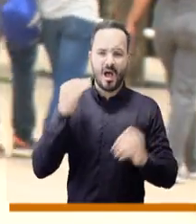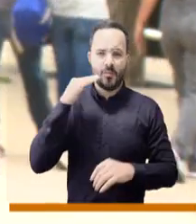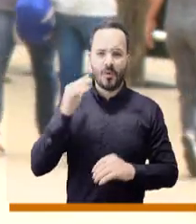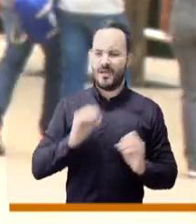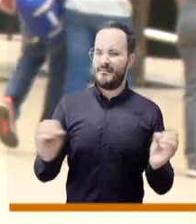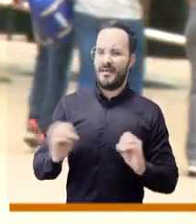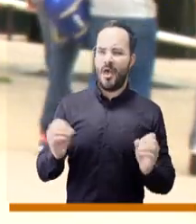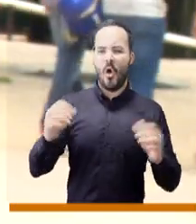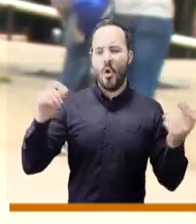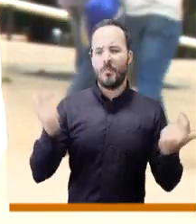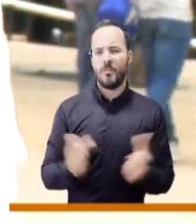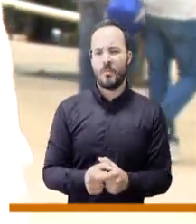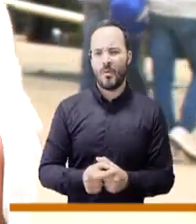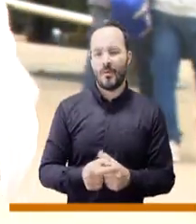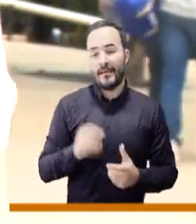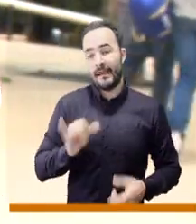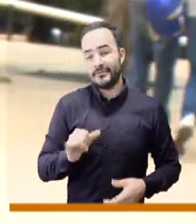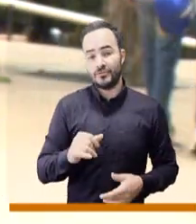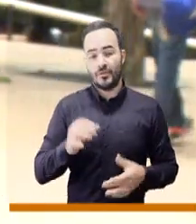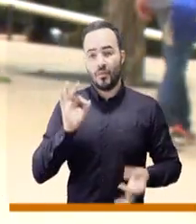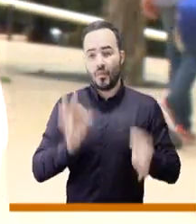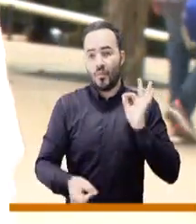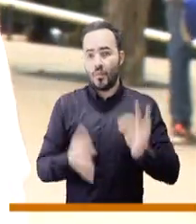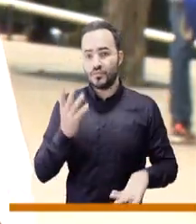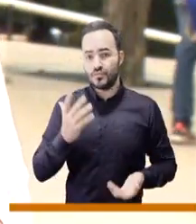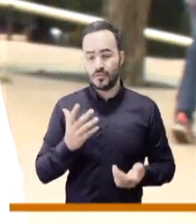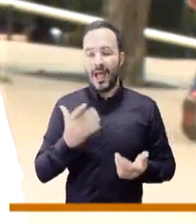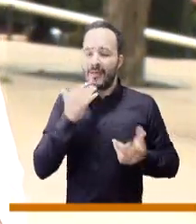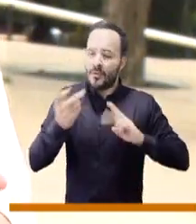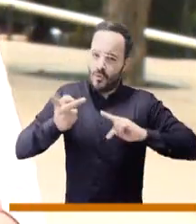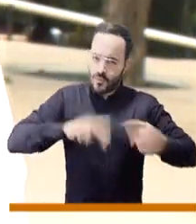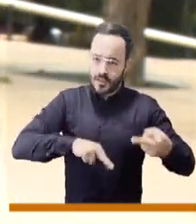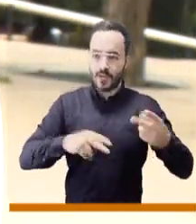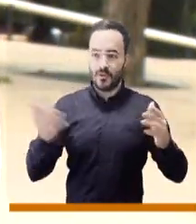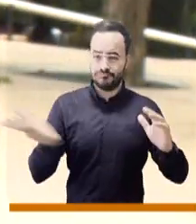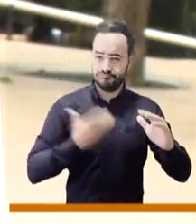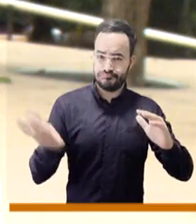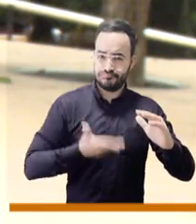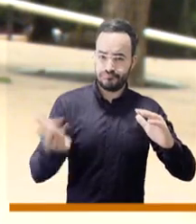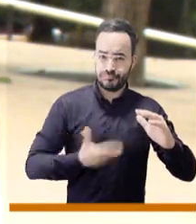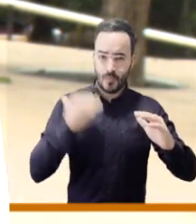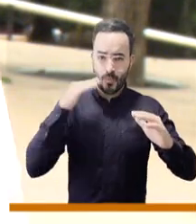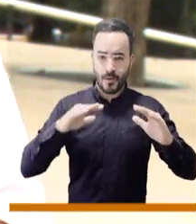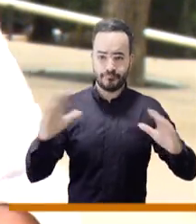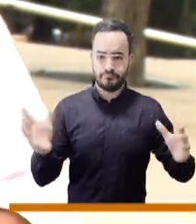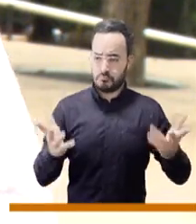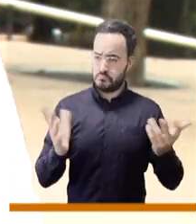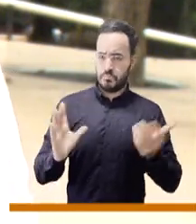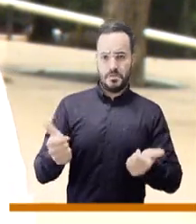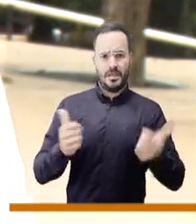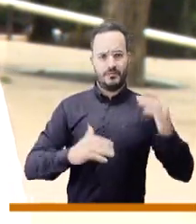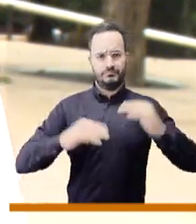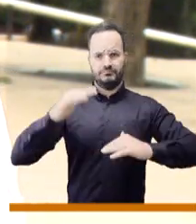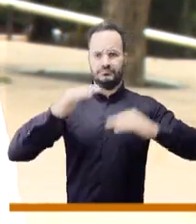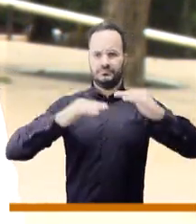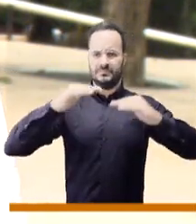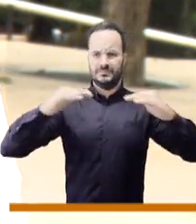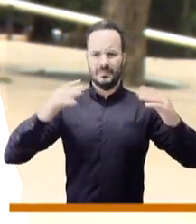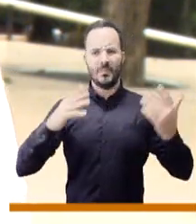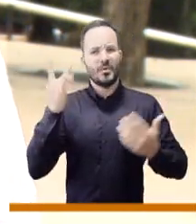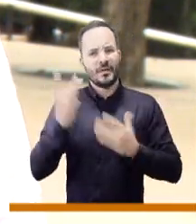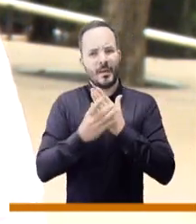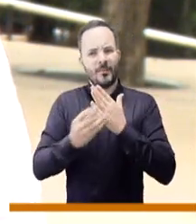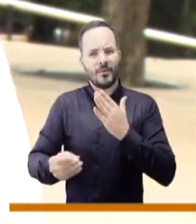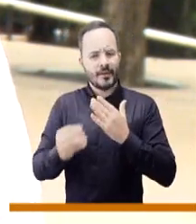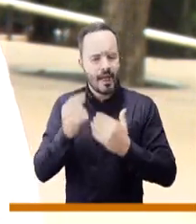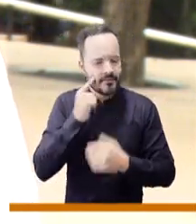cierra, la desventaja se cierra, igual a los salarios y hay menos pobreza, porque el rostro de la pobreza no puede seguir siendo el